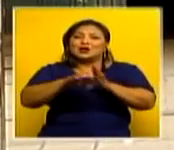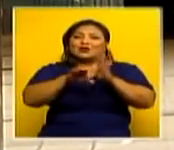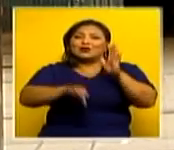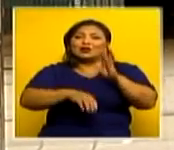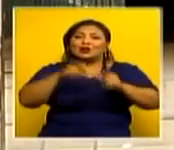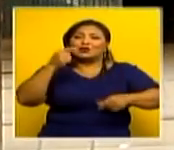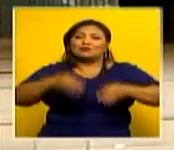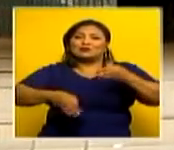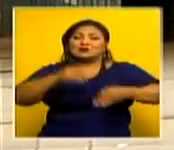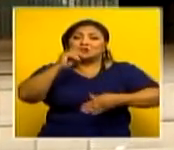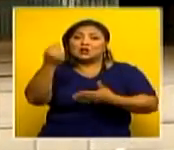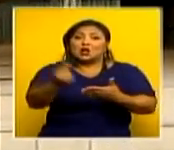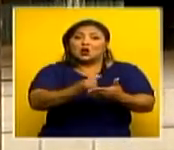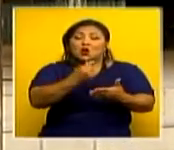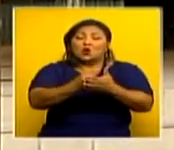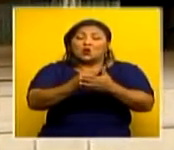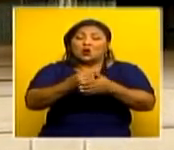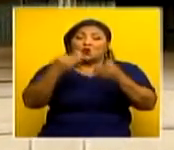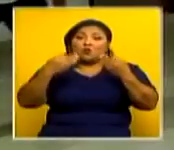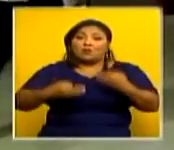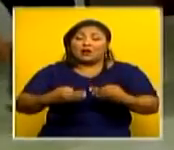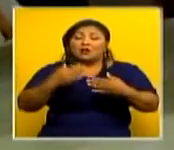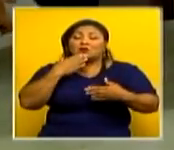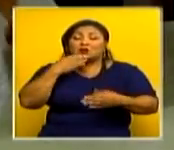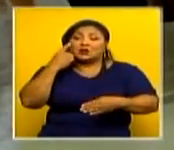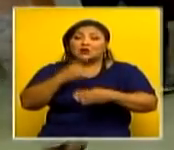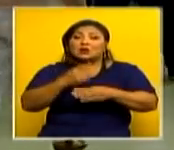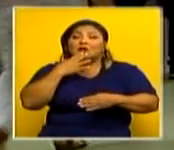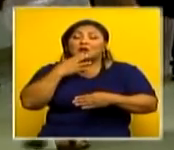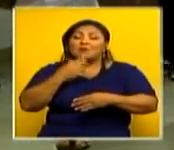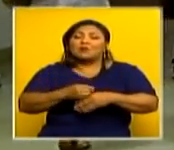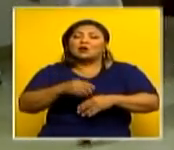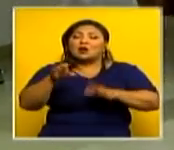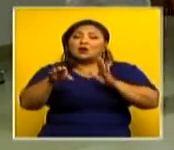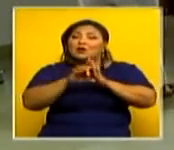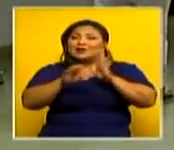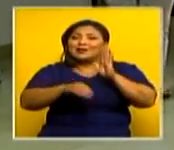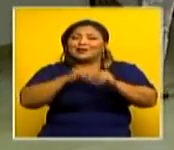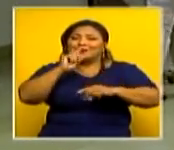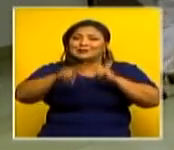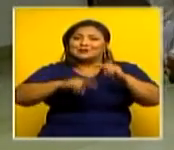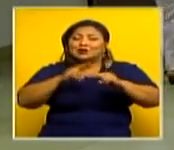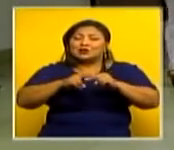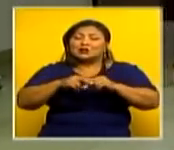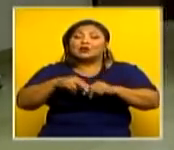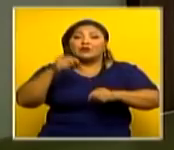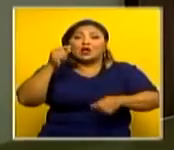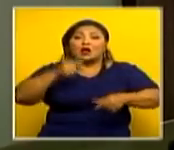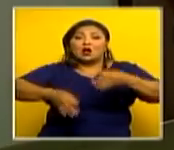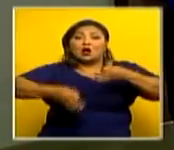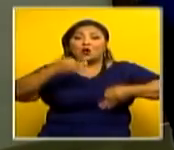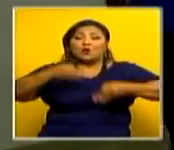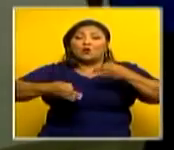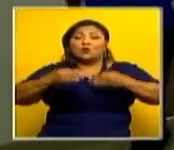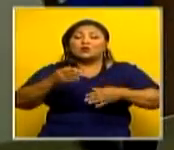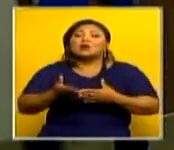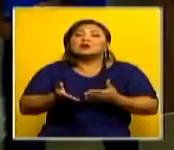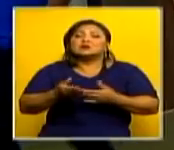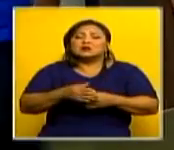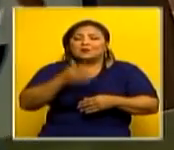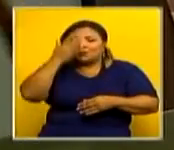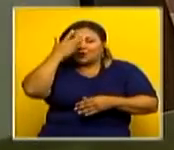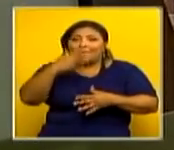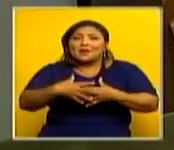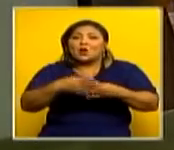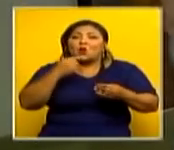Guayas, cumpliendo una de las medidas cautelares dictadas por la Corte Nacional de Justicia en audiencia de formulación de cargos por el delito de peculado